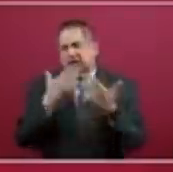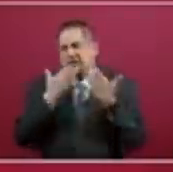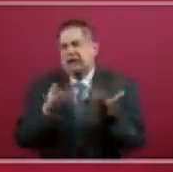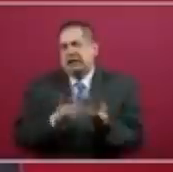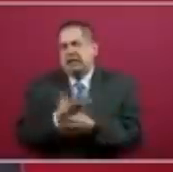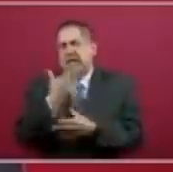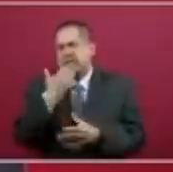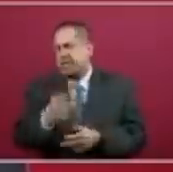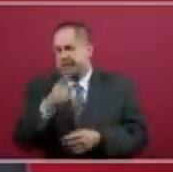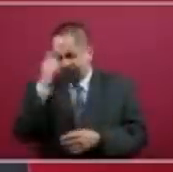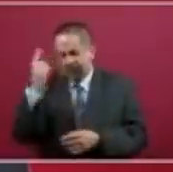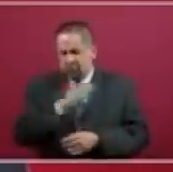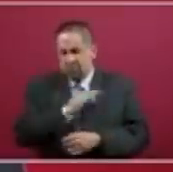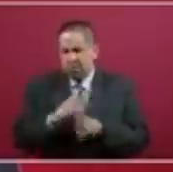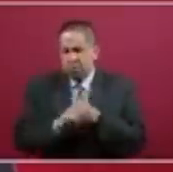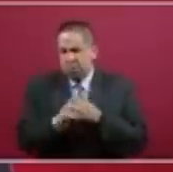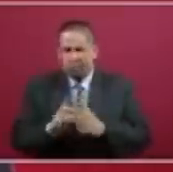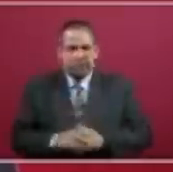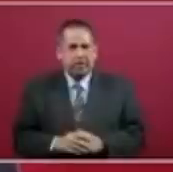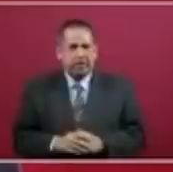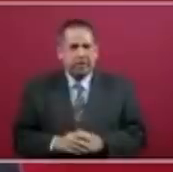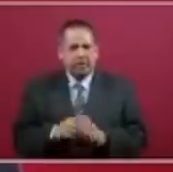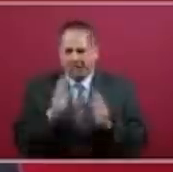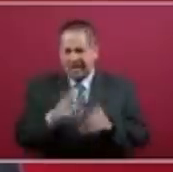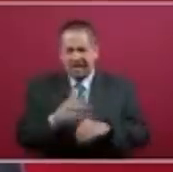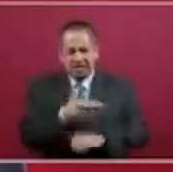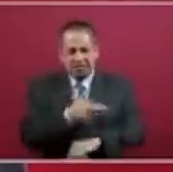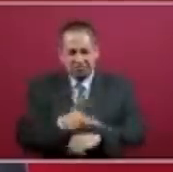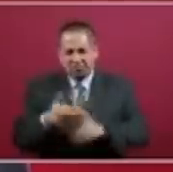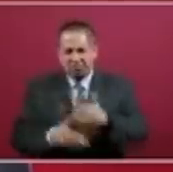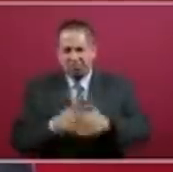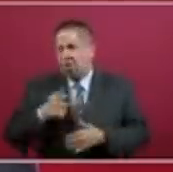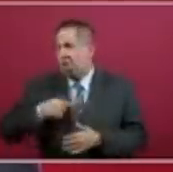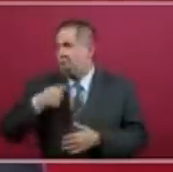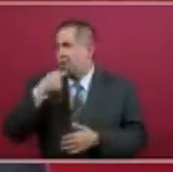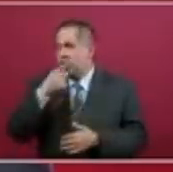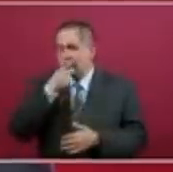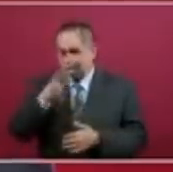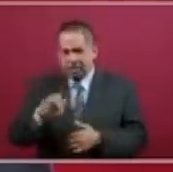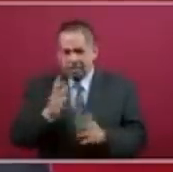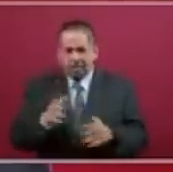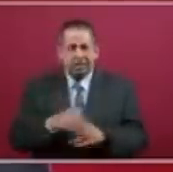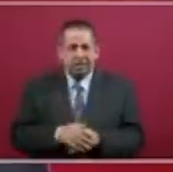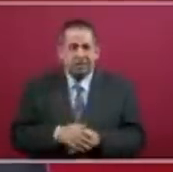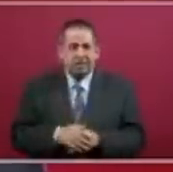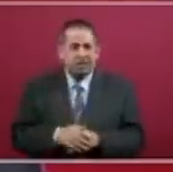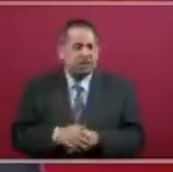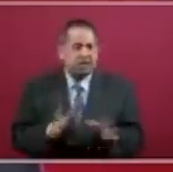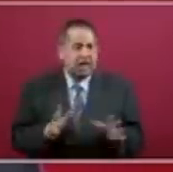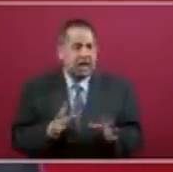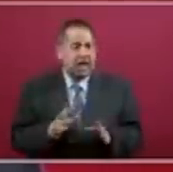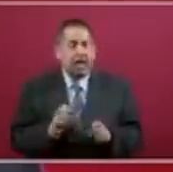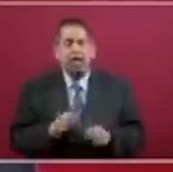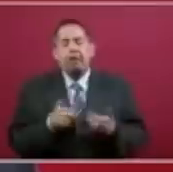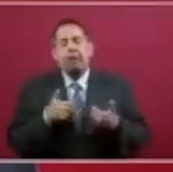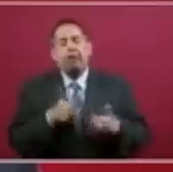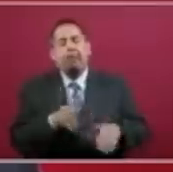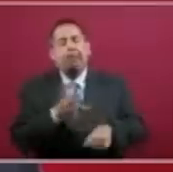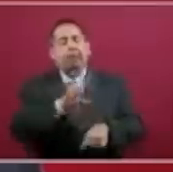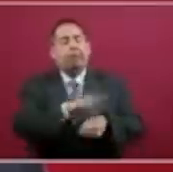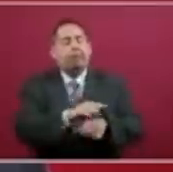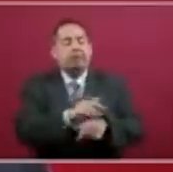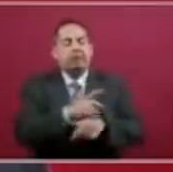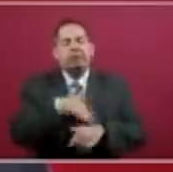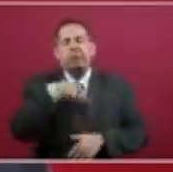resuelto. Es decir, ya puedo decir que no se tolera la